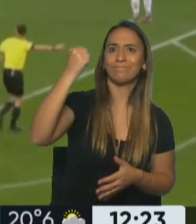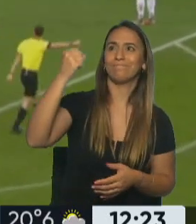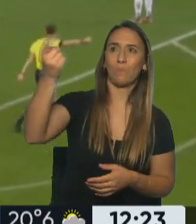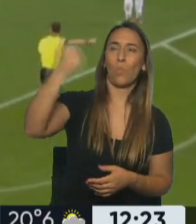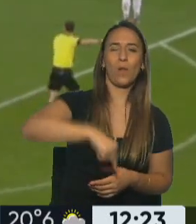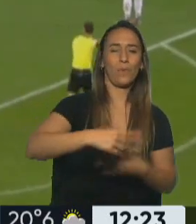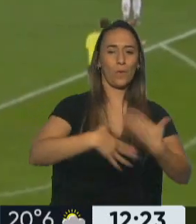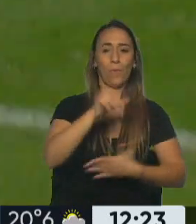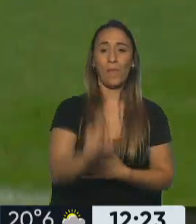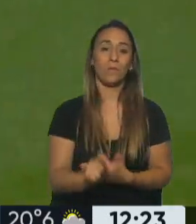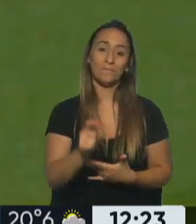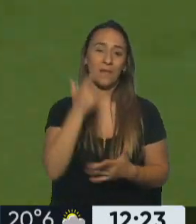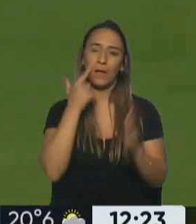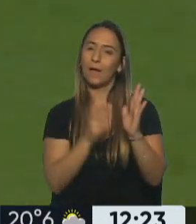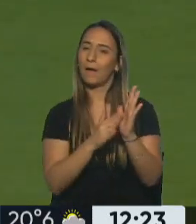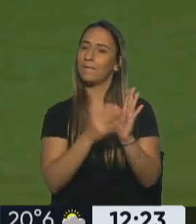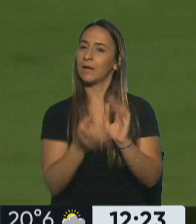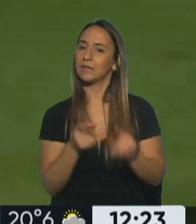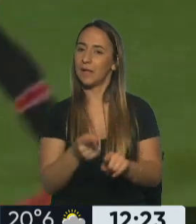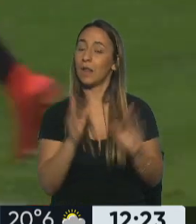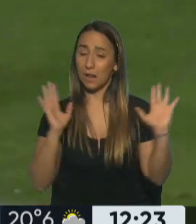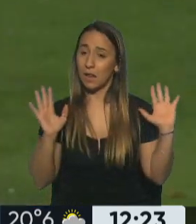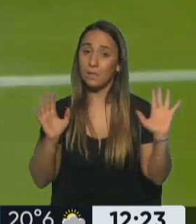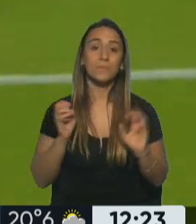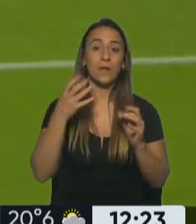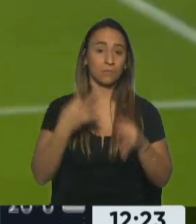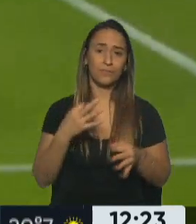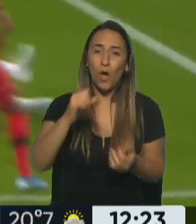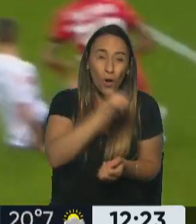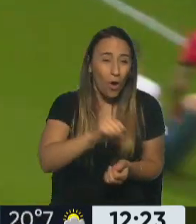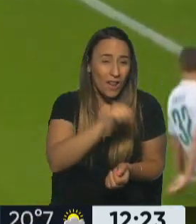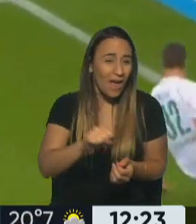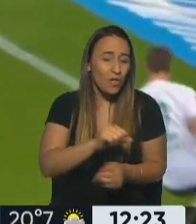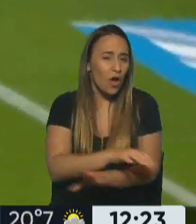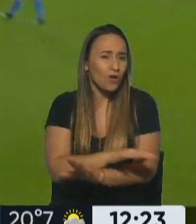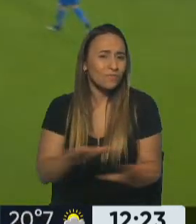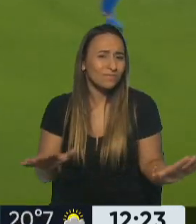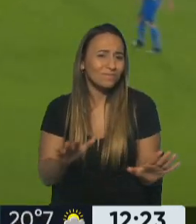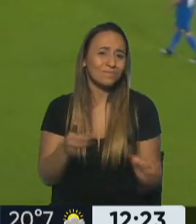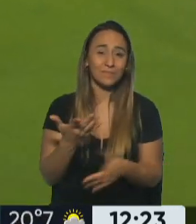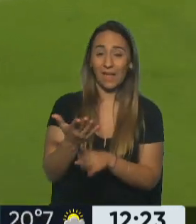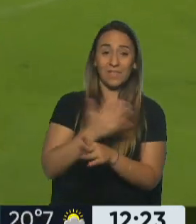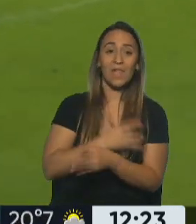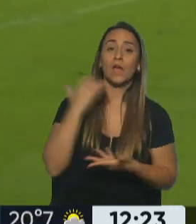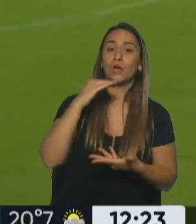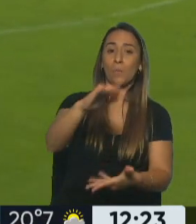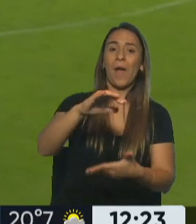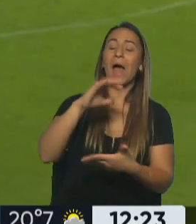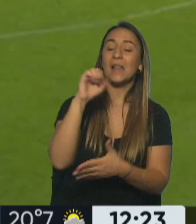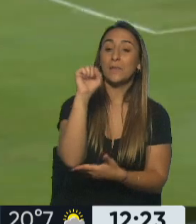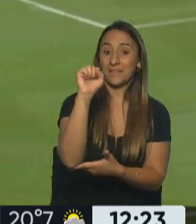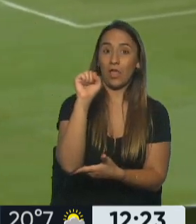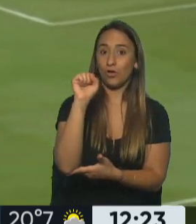deba aprar futbolísticamente en el campo de juego pero un goleador inobjetable que fuera para River en copas Libertadores de América Igual me parece que es